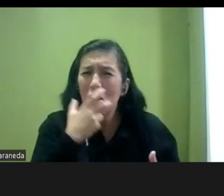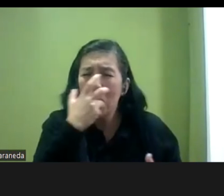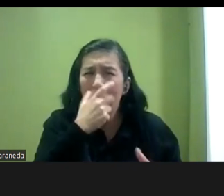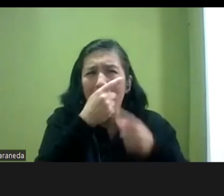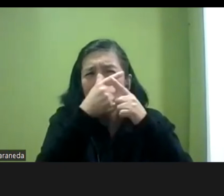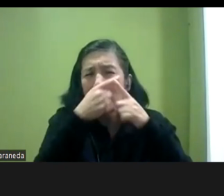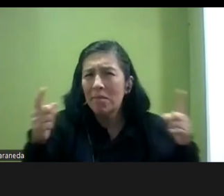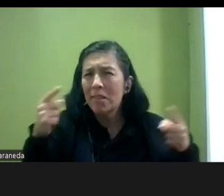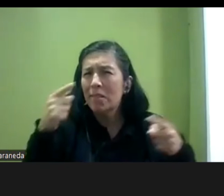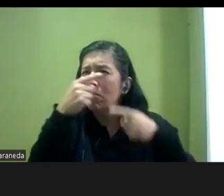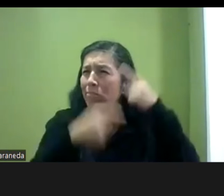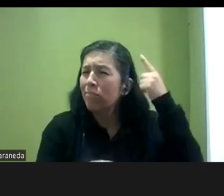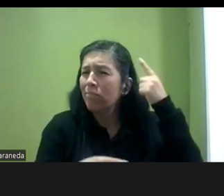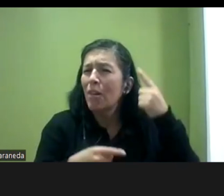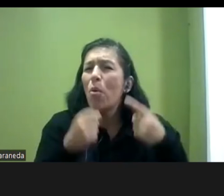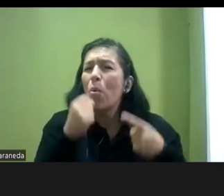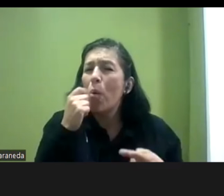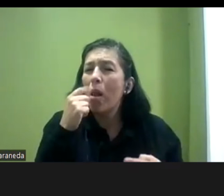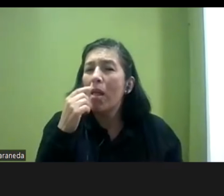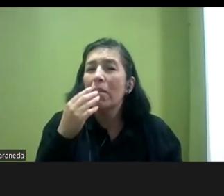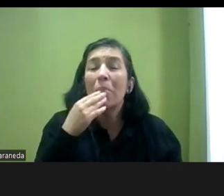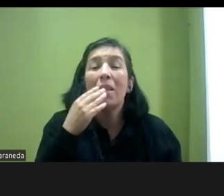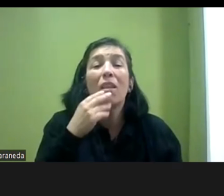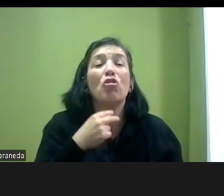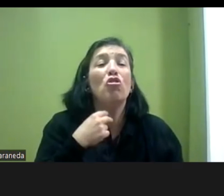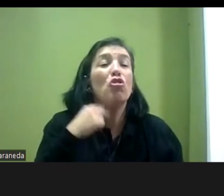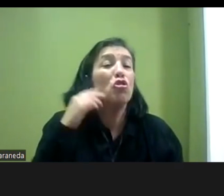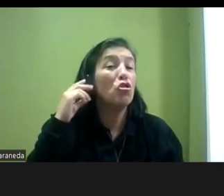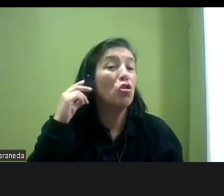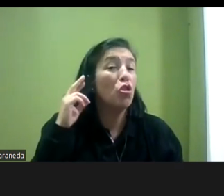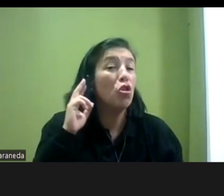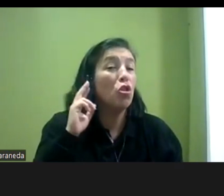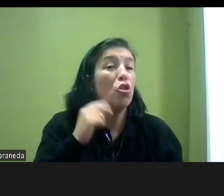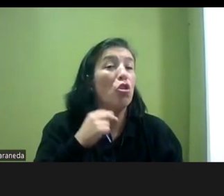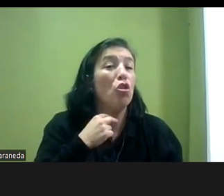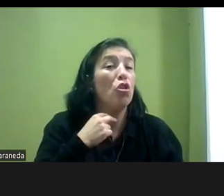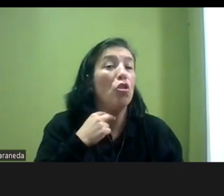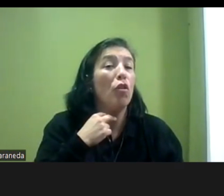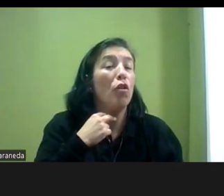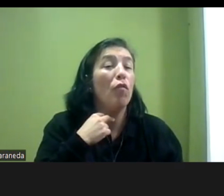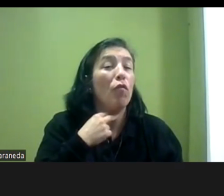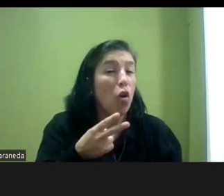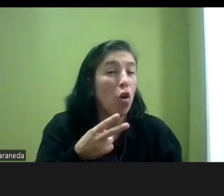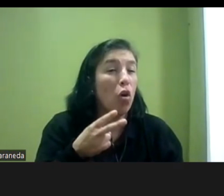por descarte y por fonética también, porque suenan bastante distinto,